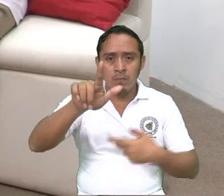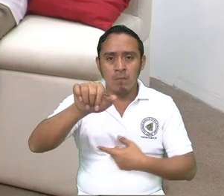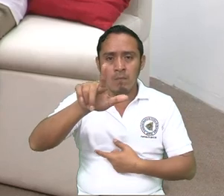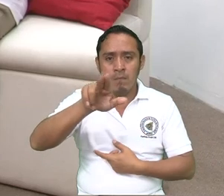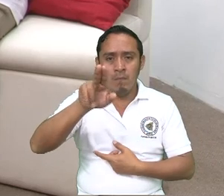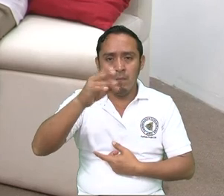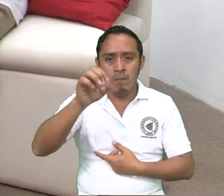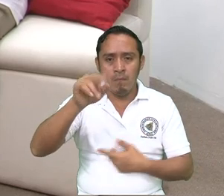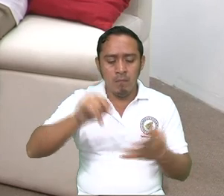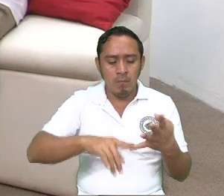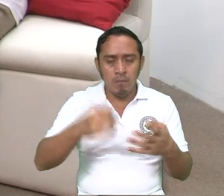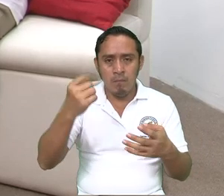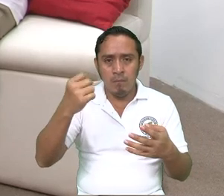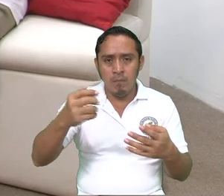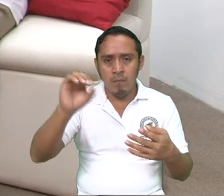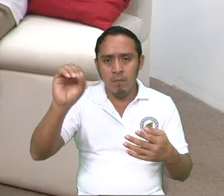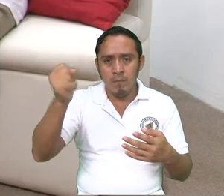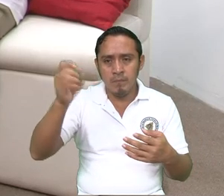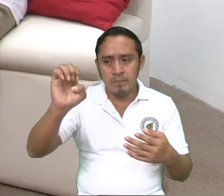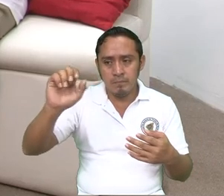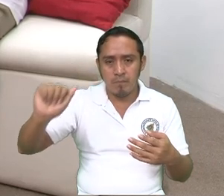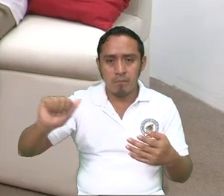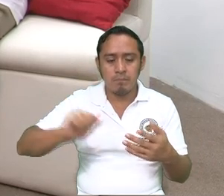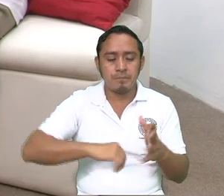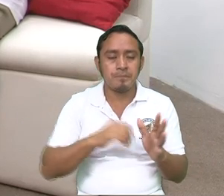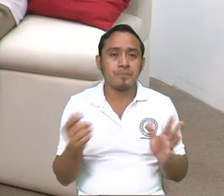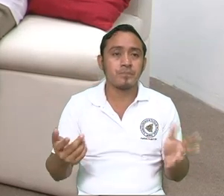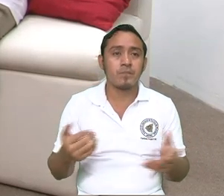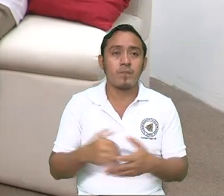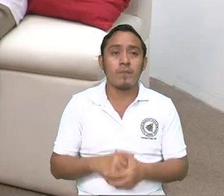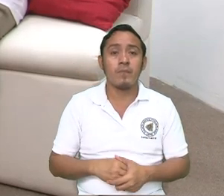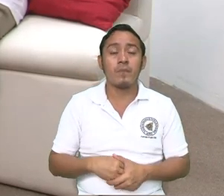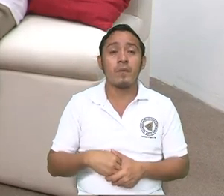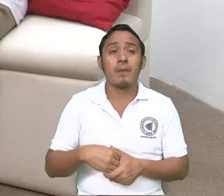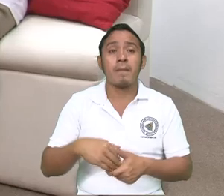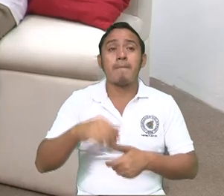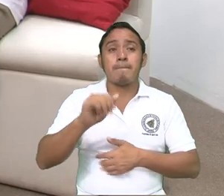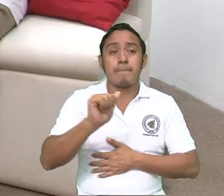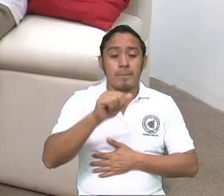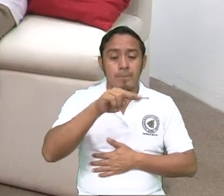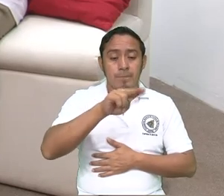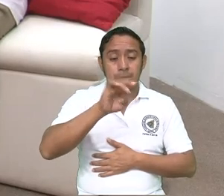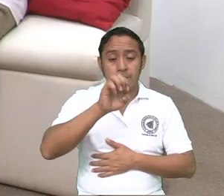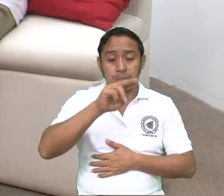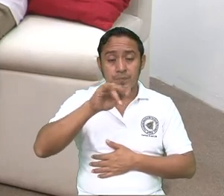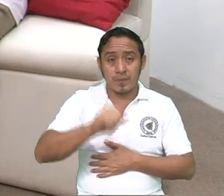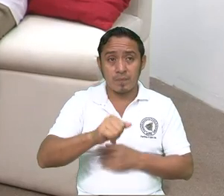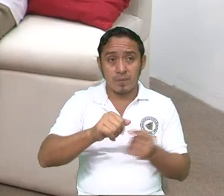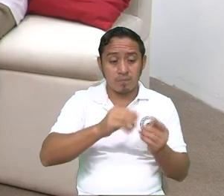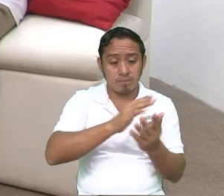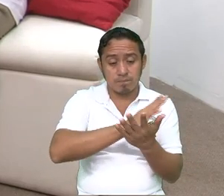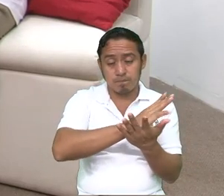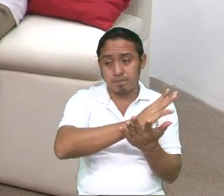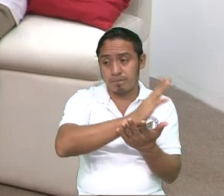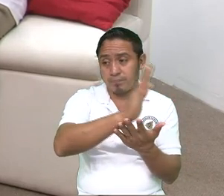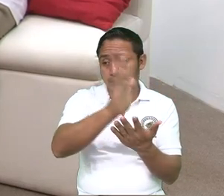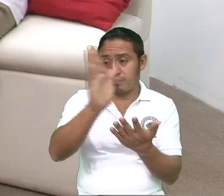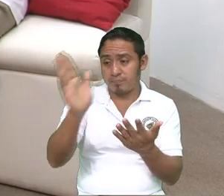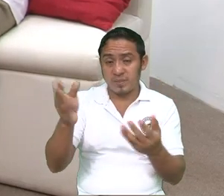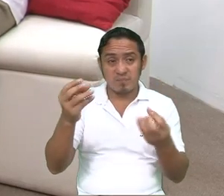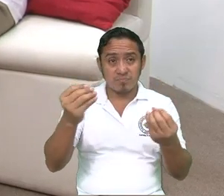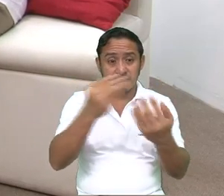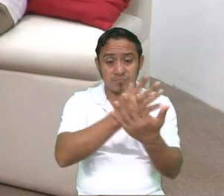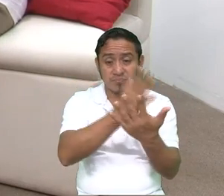de la médula ósea entonces la anemia tiene un abanico de causas muy